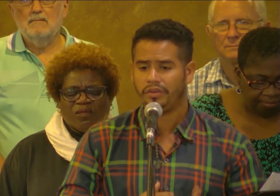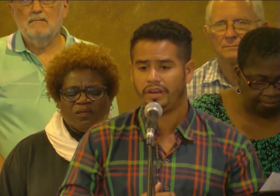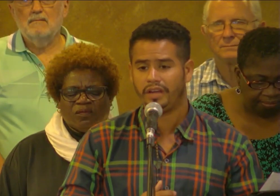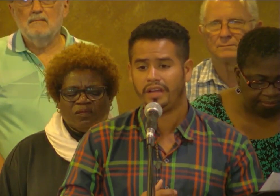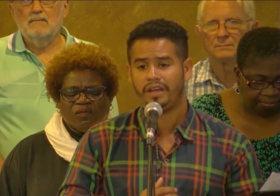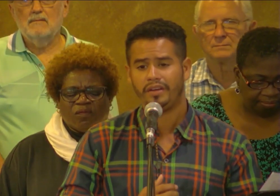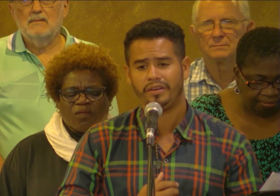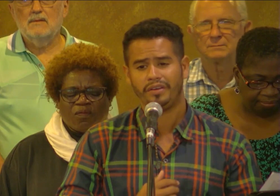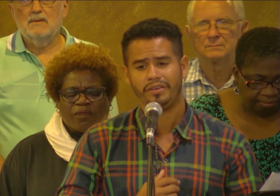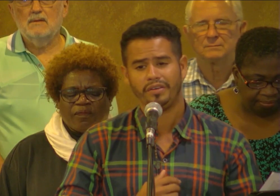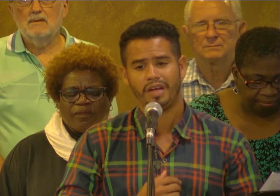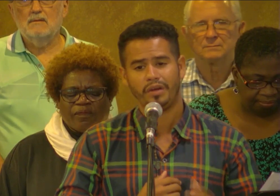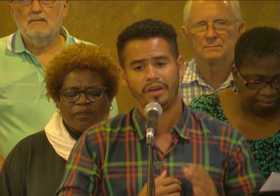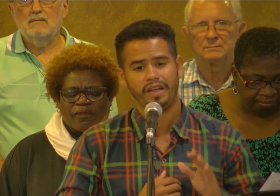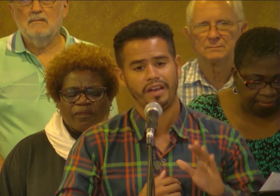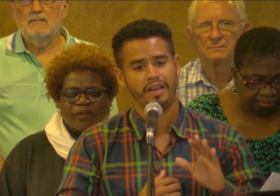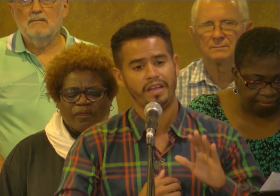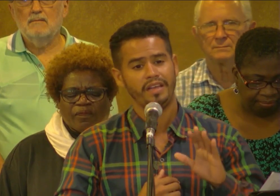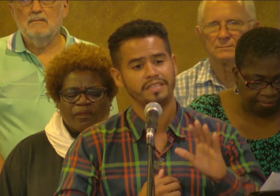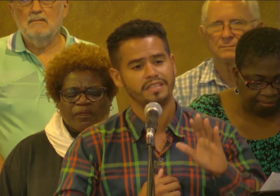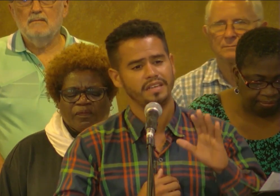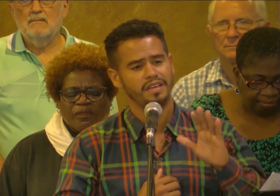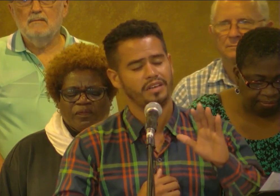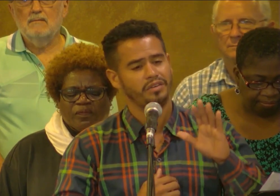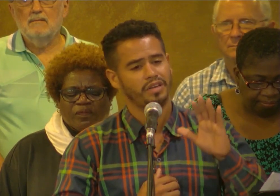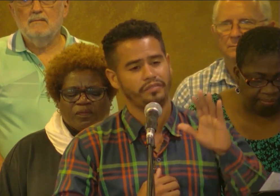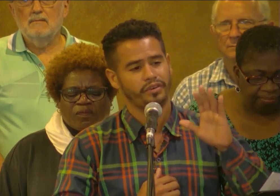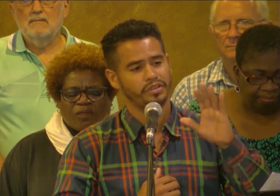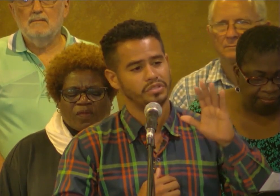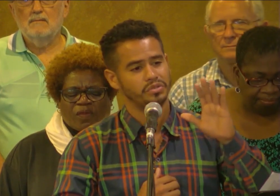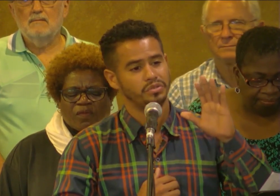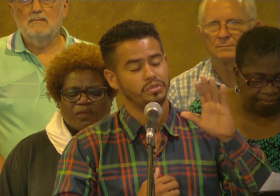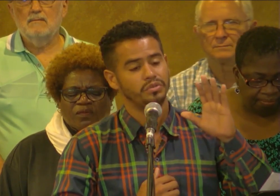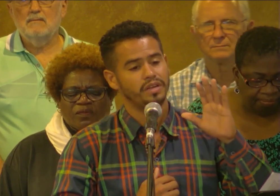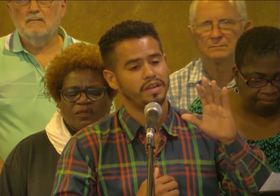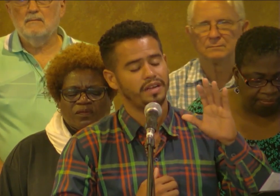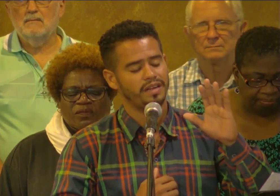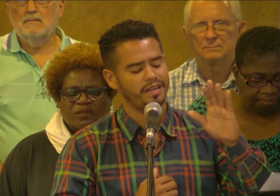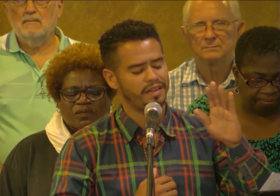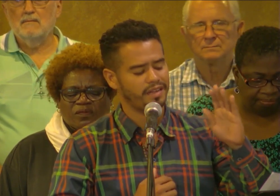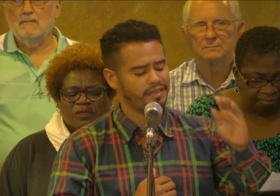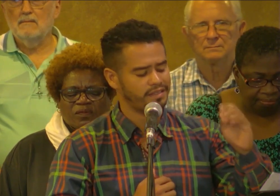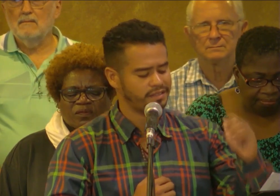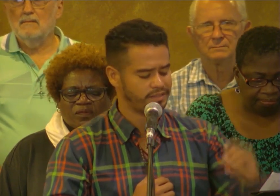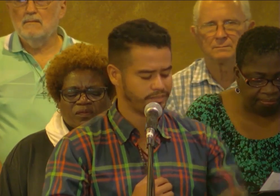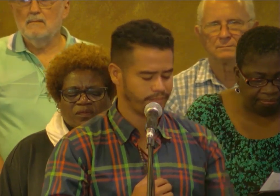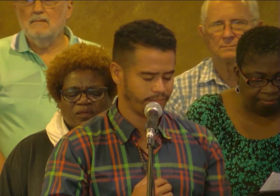hoy donaron a una iglesia una fortuna.